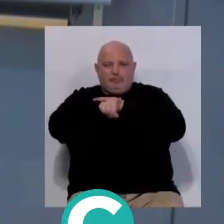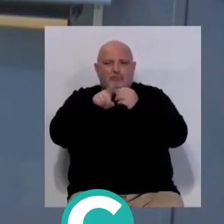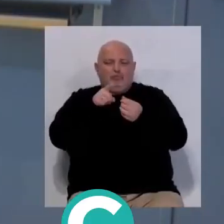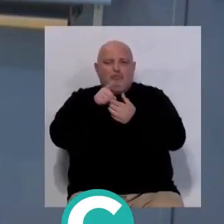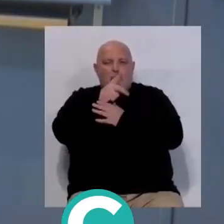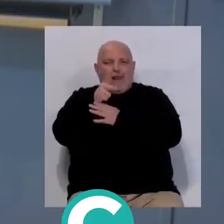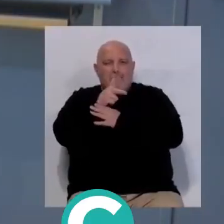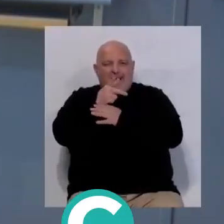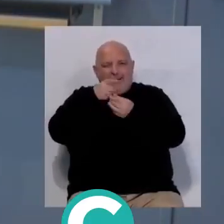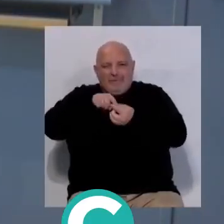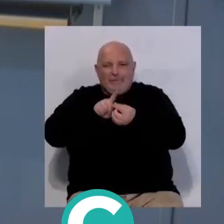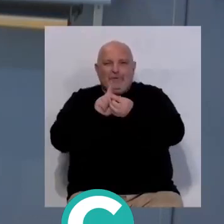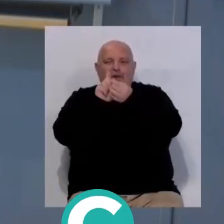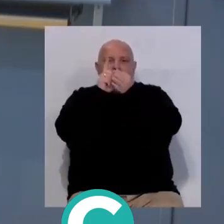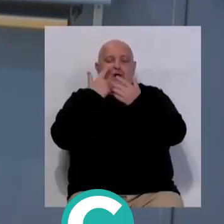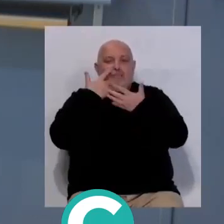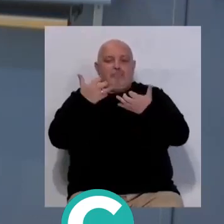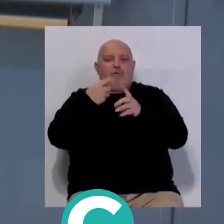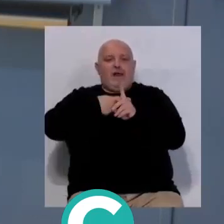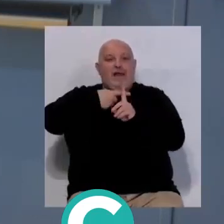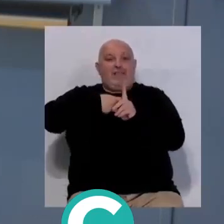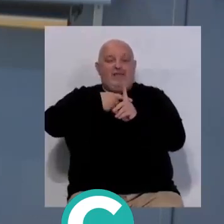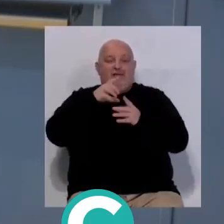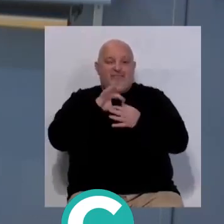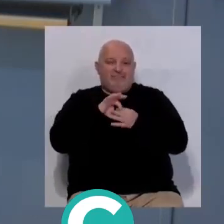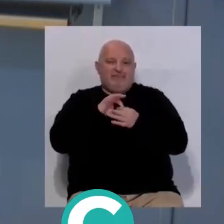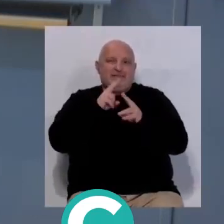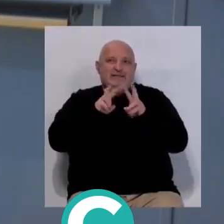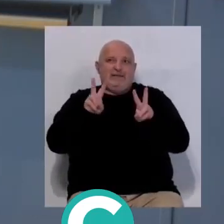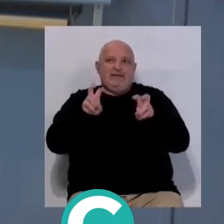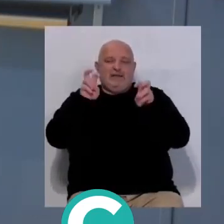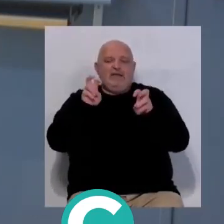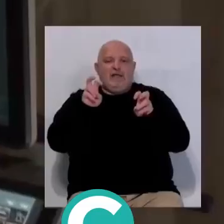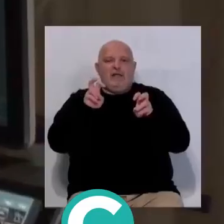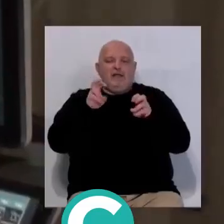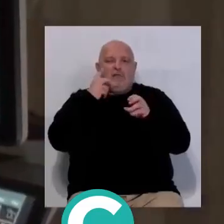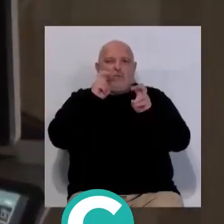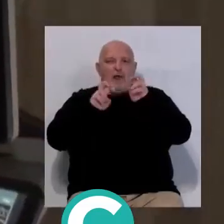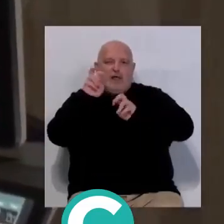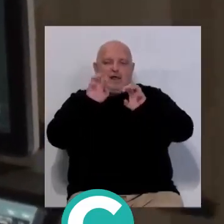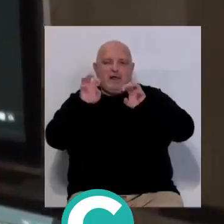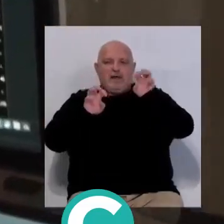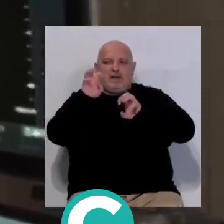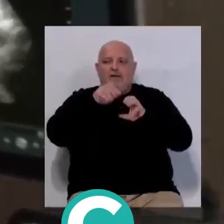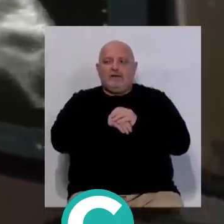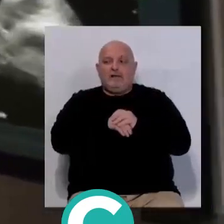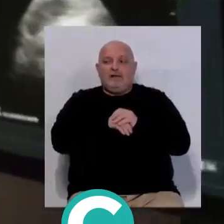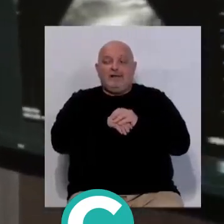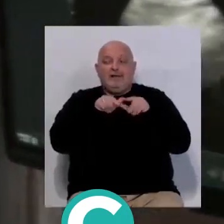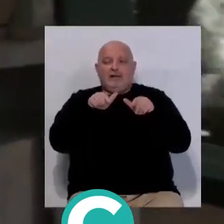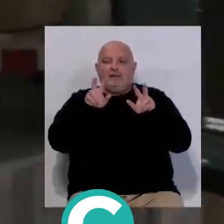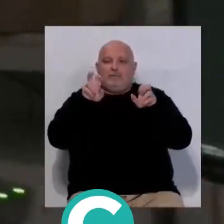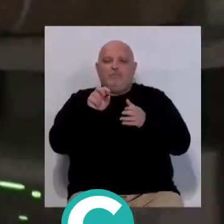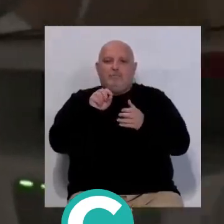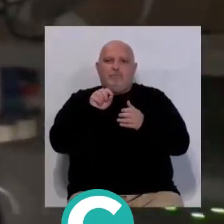para diagnosticar y conocer el grado de extensión de la enfermedad, lo que nosotros llamamos estadiar la enfermedad, ese es un